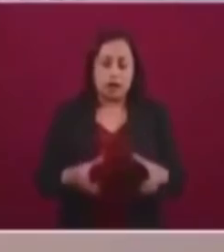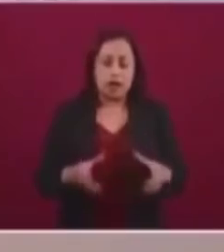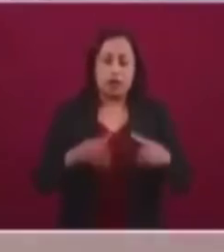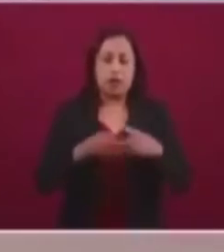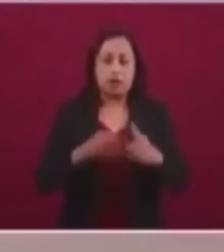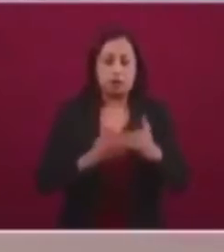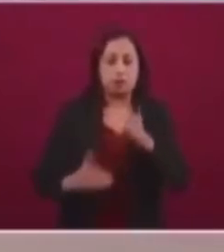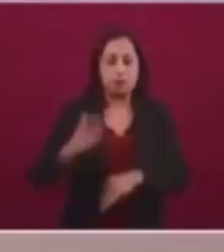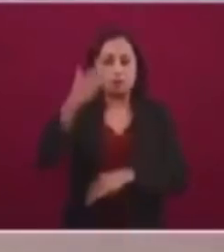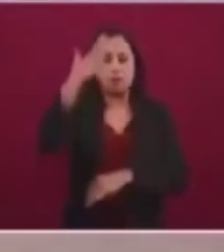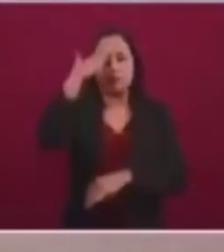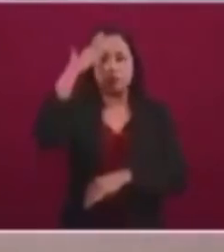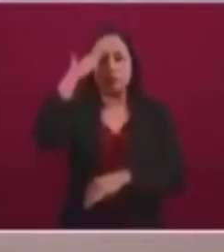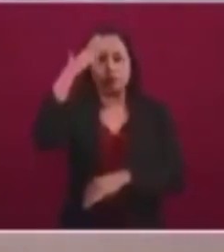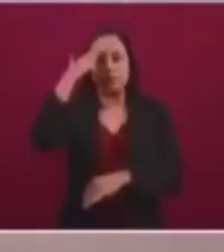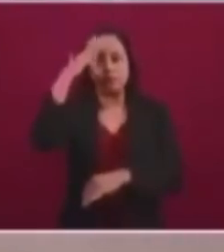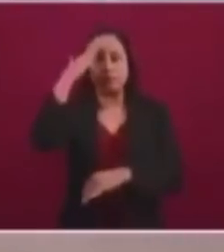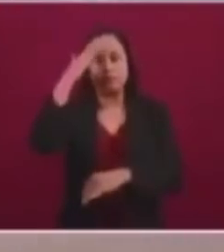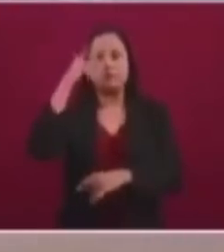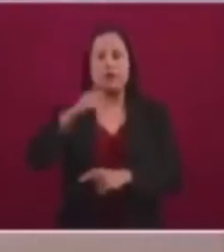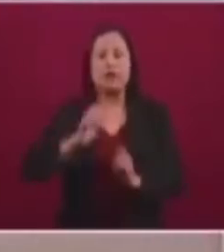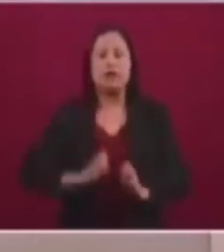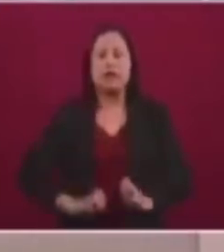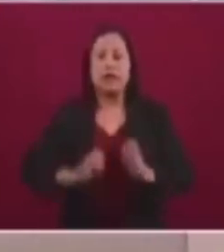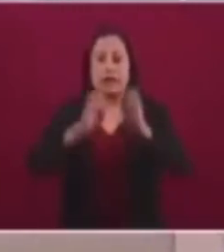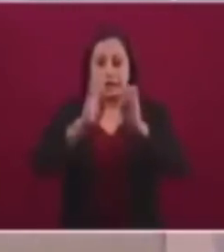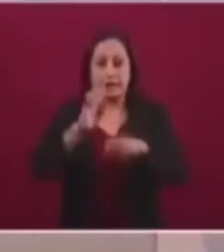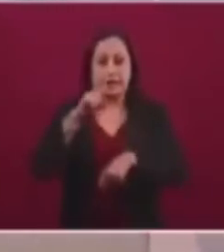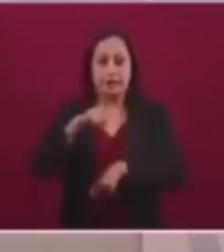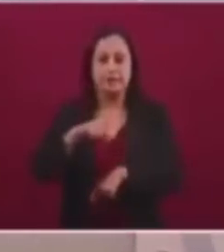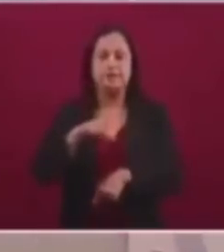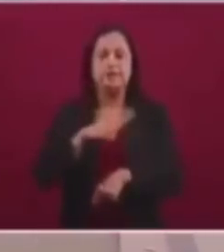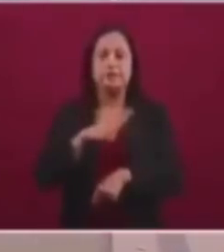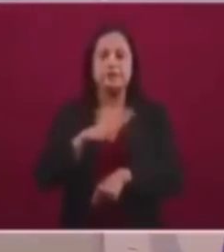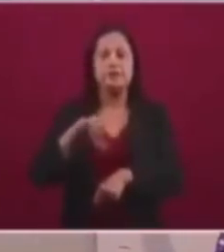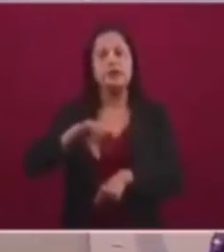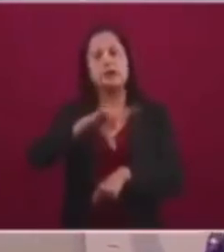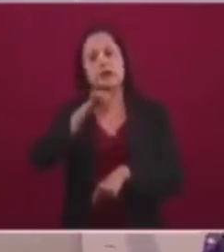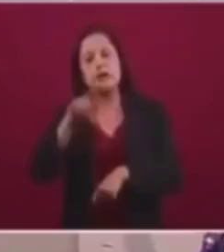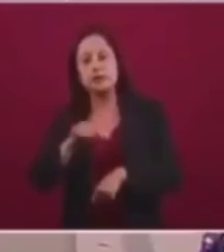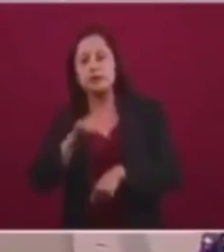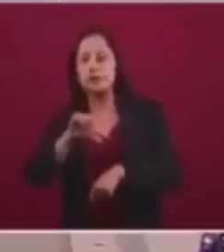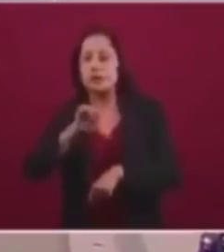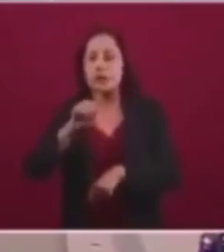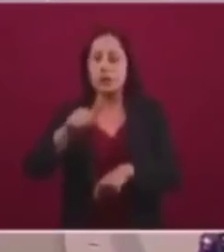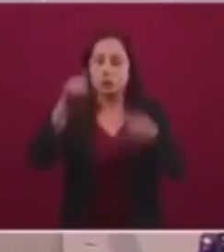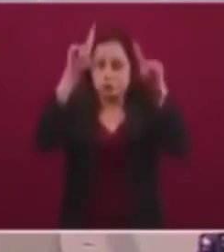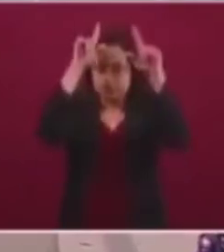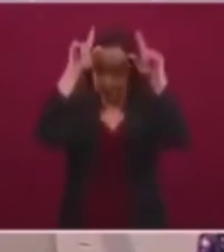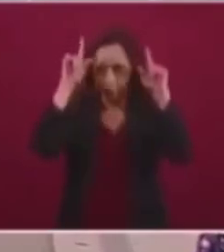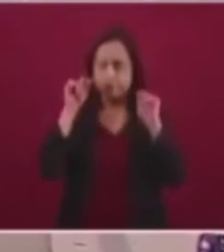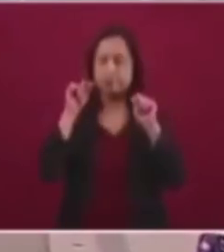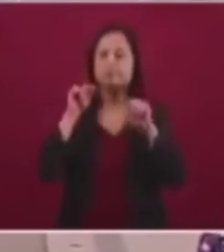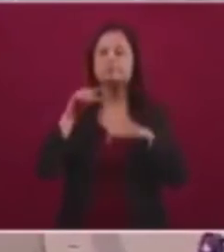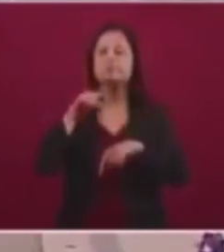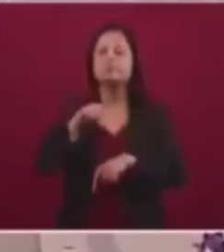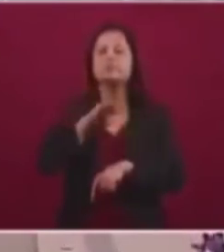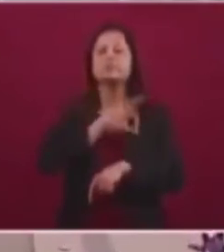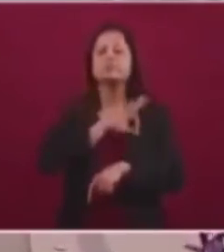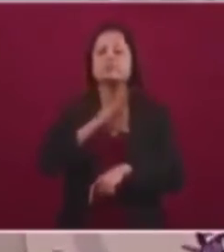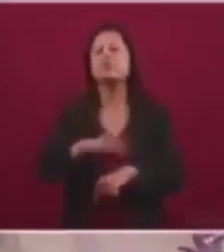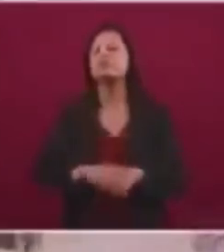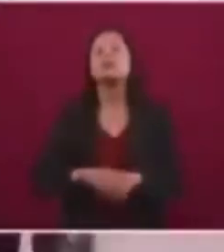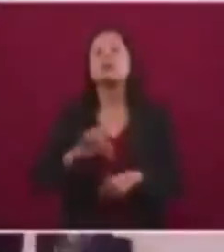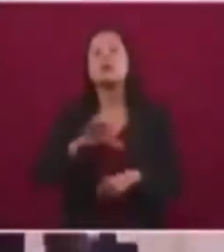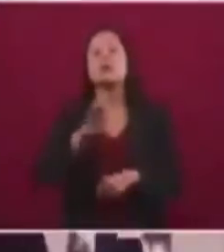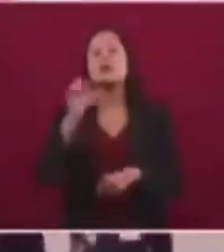sus características y equipamiento pueden ser empleados para el reconocimiento y la evaluación de zonas afectadas. Al cuartel